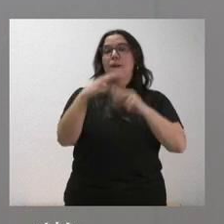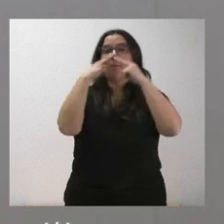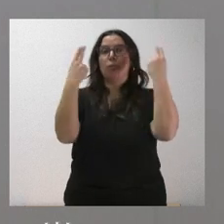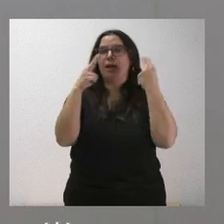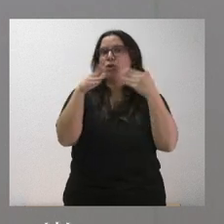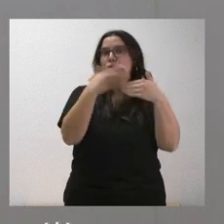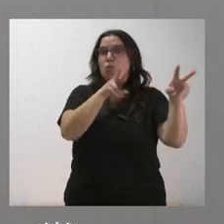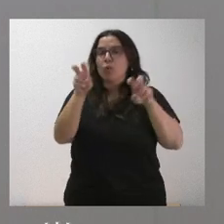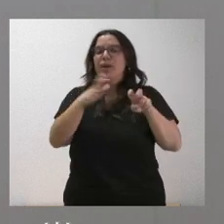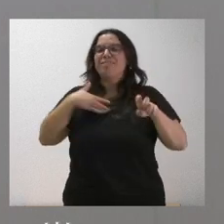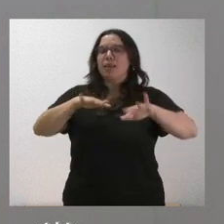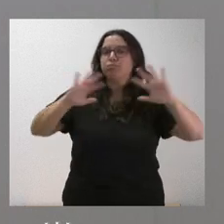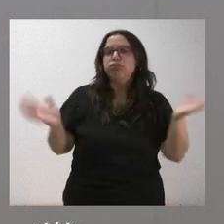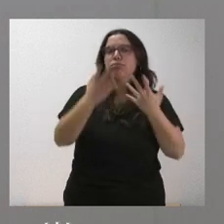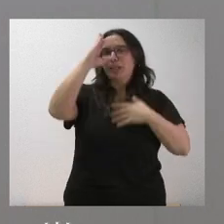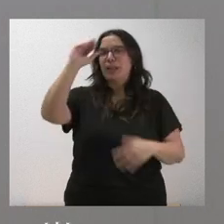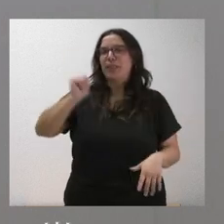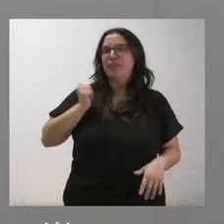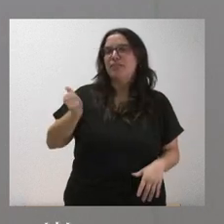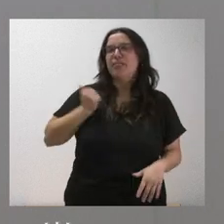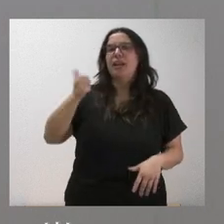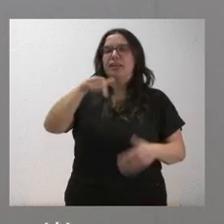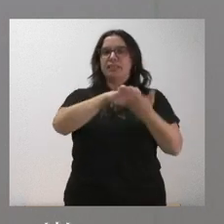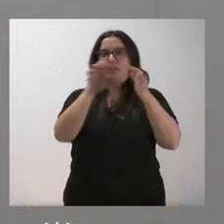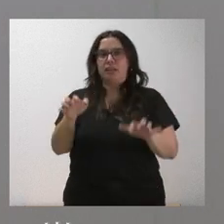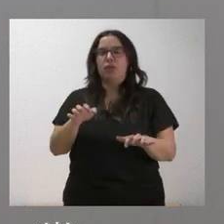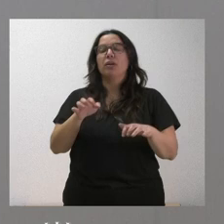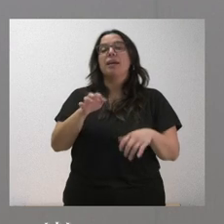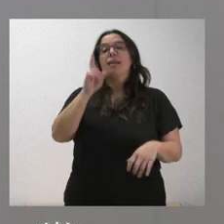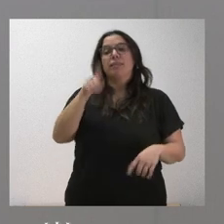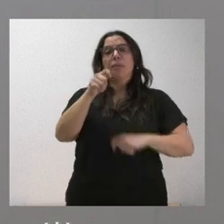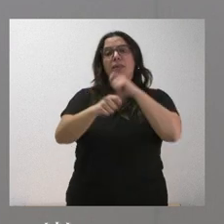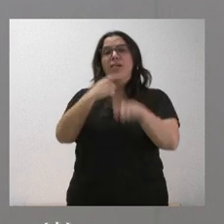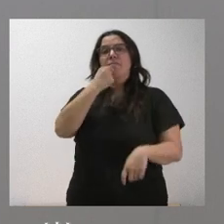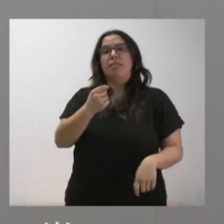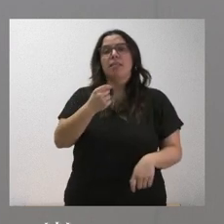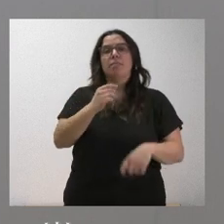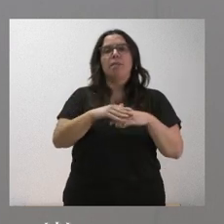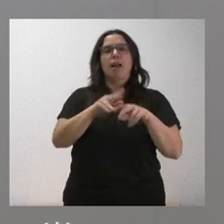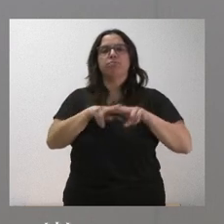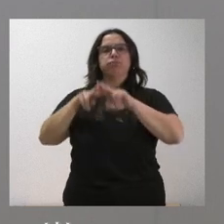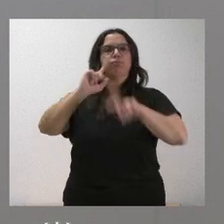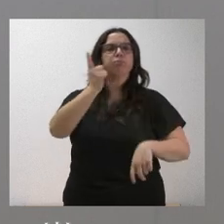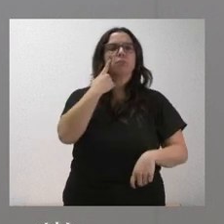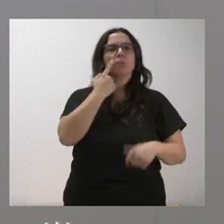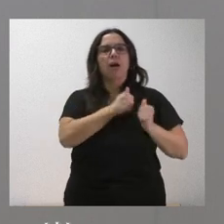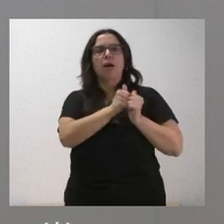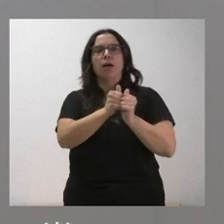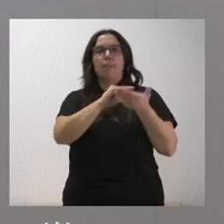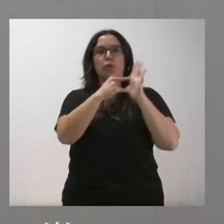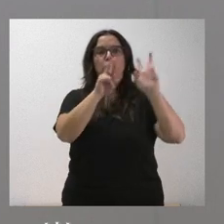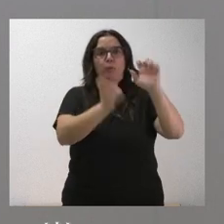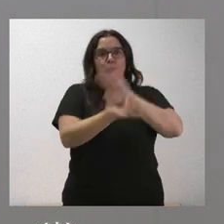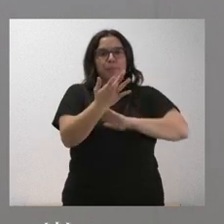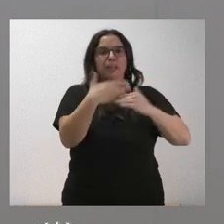intenta impulsar todo lo que es la Inteligencia artificial en Castilla de León y que permite a su vez diagnosticar y acompañar a los nuevos proyectos de innovación